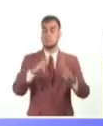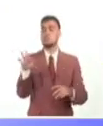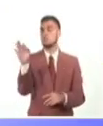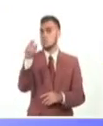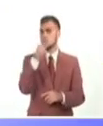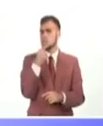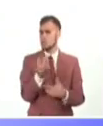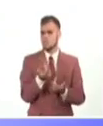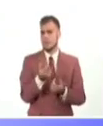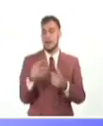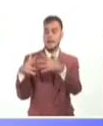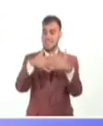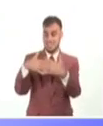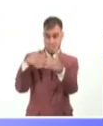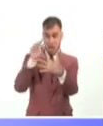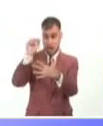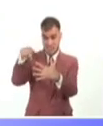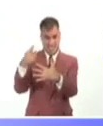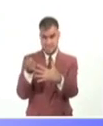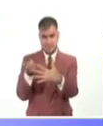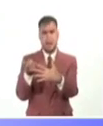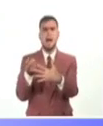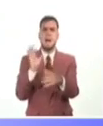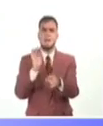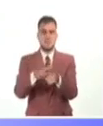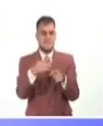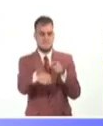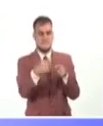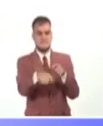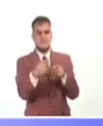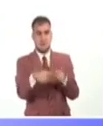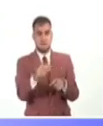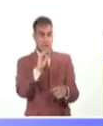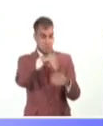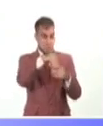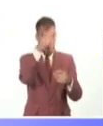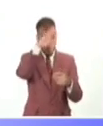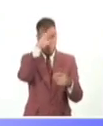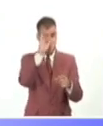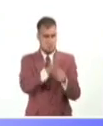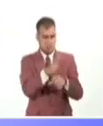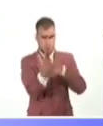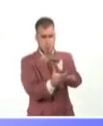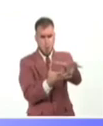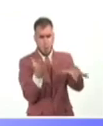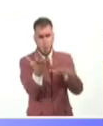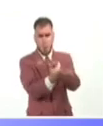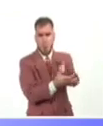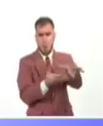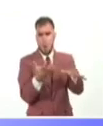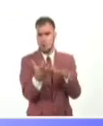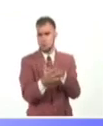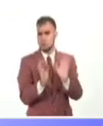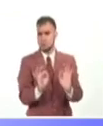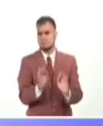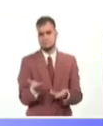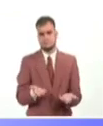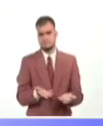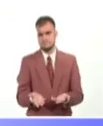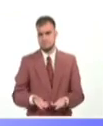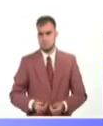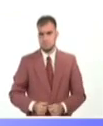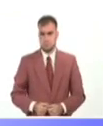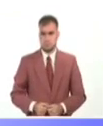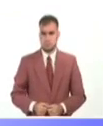exteriores- de una infame y criminal dictadura eeuu dedica una